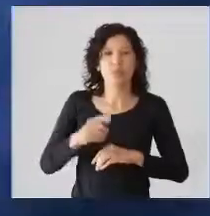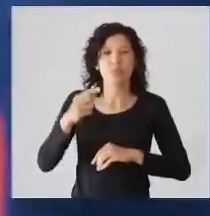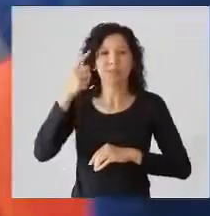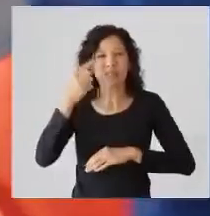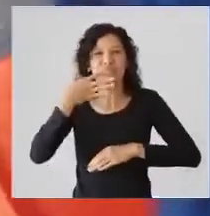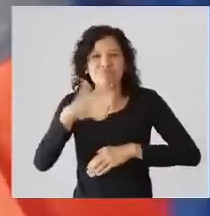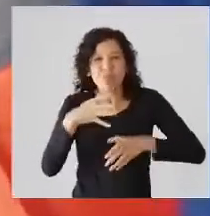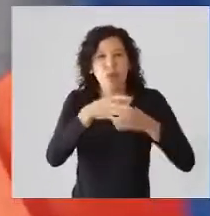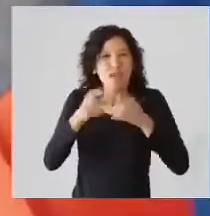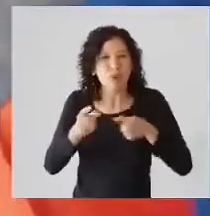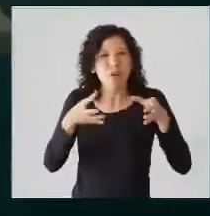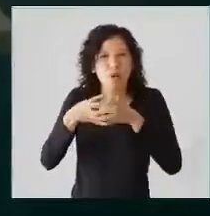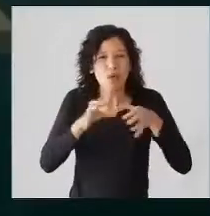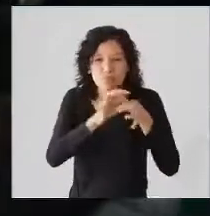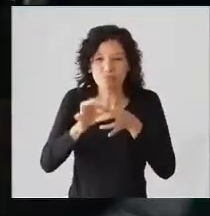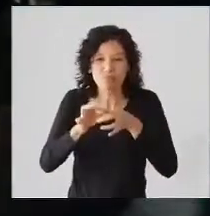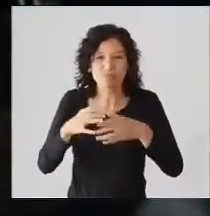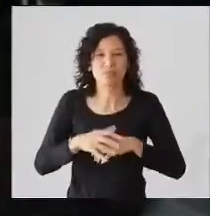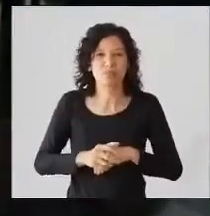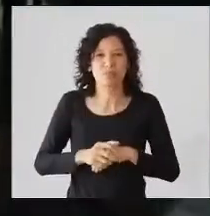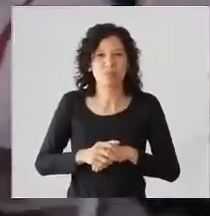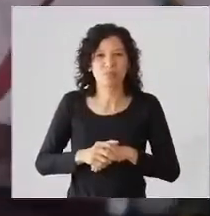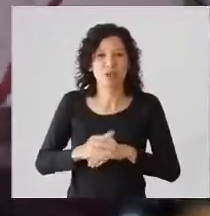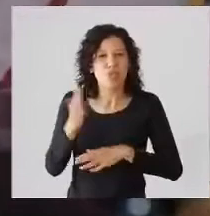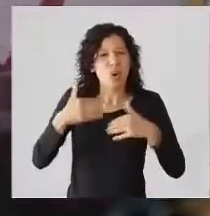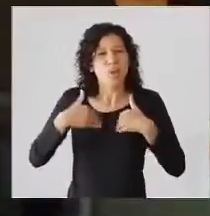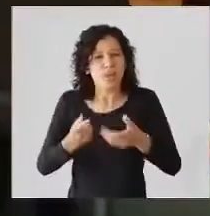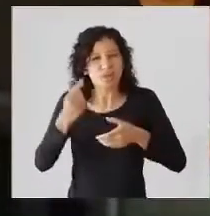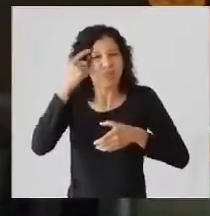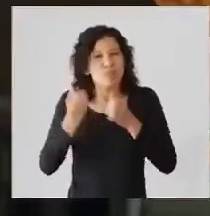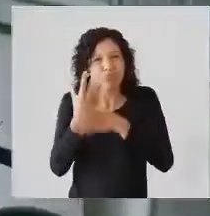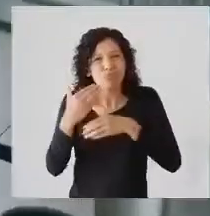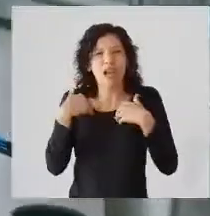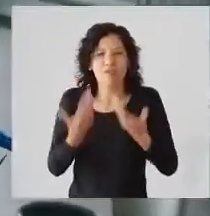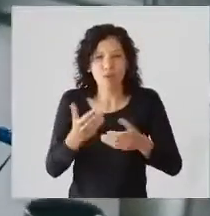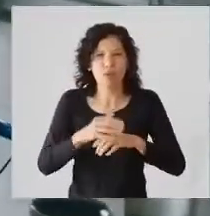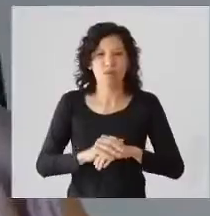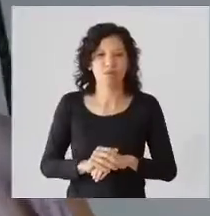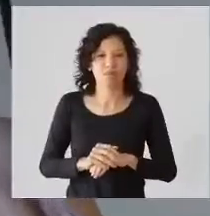Cuando entendemos que somos parte de un mismo equipo. Cuando nos damos la oportunidad.